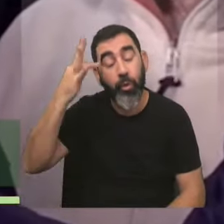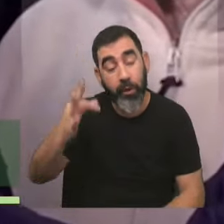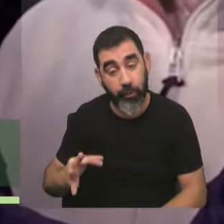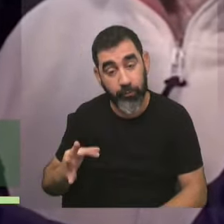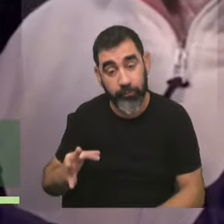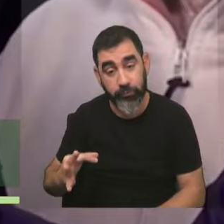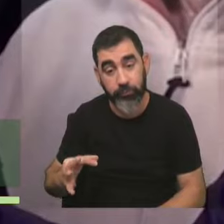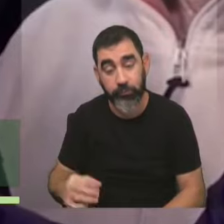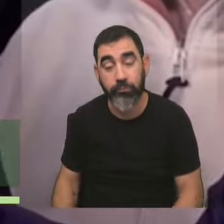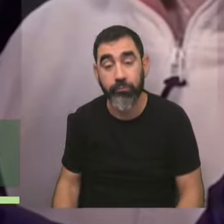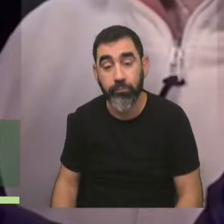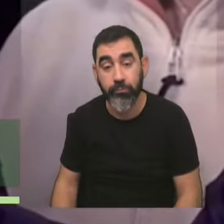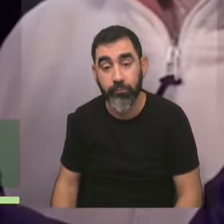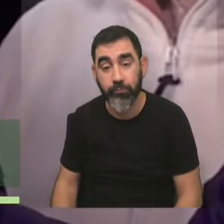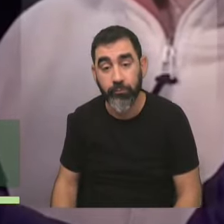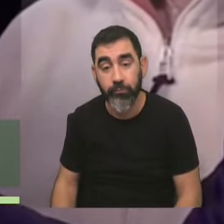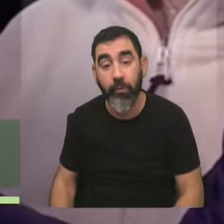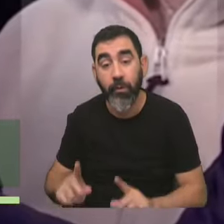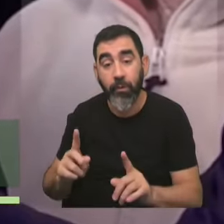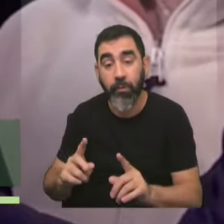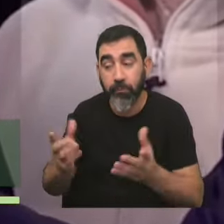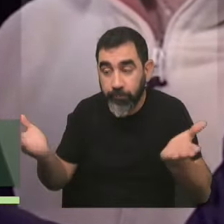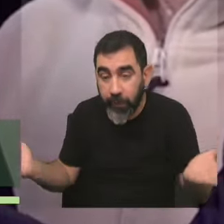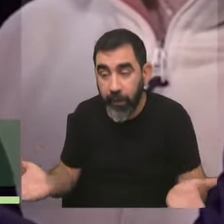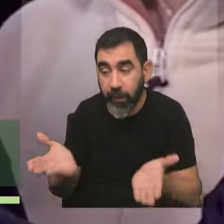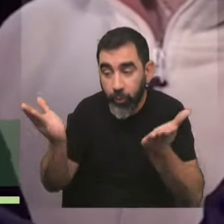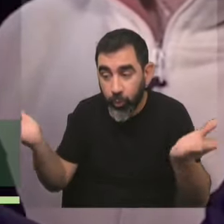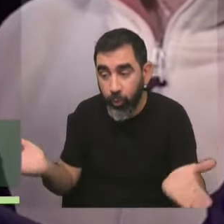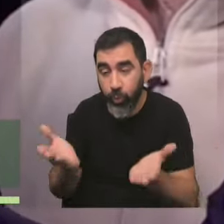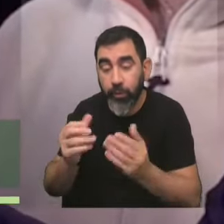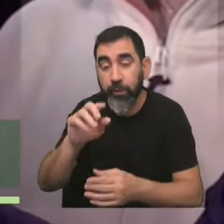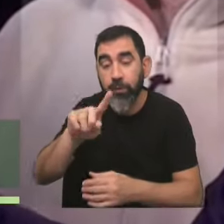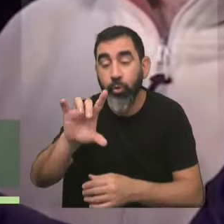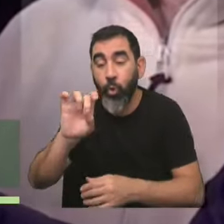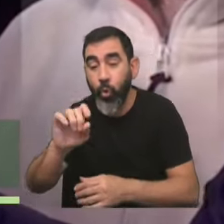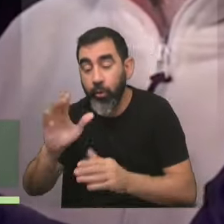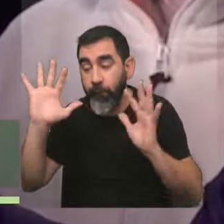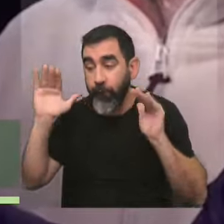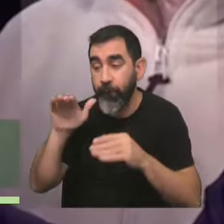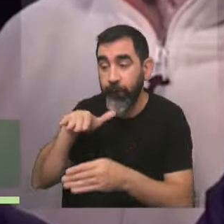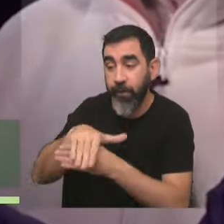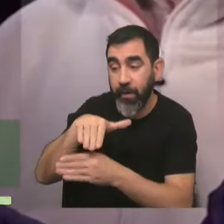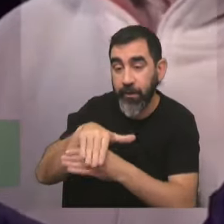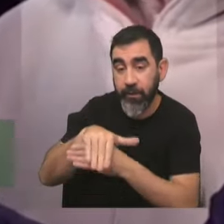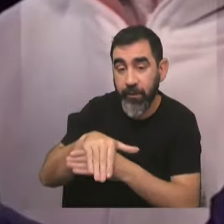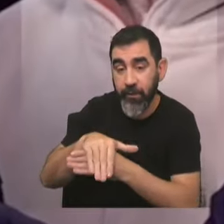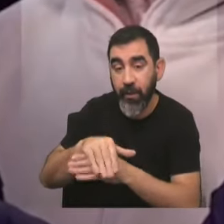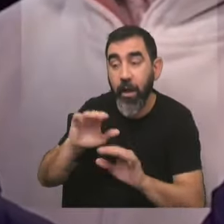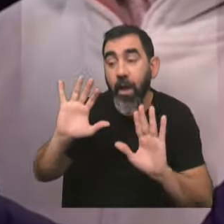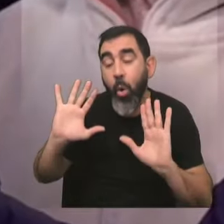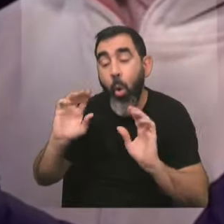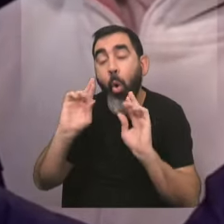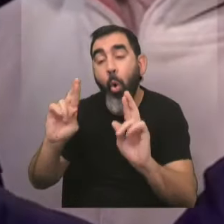tenemos que tratar de entusiasmar a estos 102 y aplaudirlo por el coraje y tratar que estos